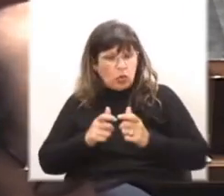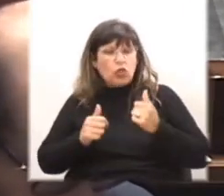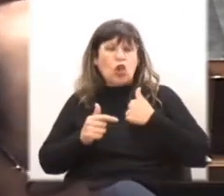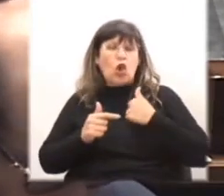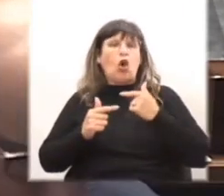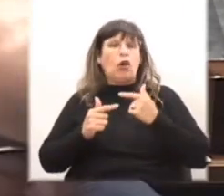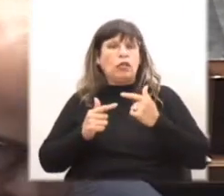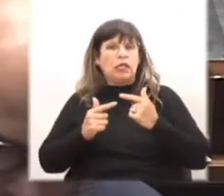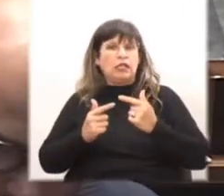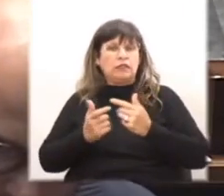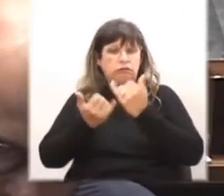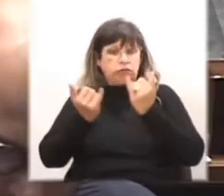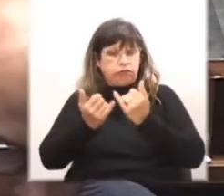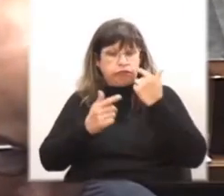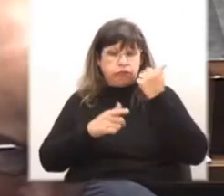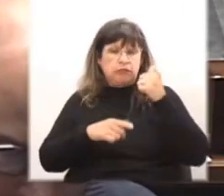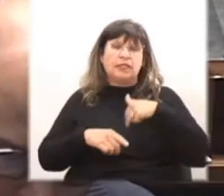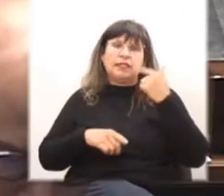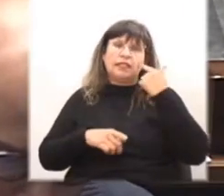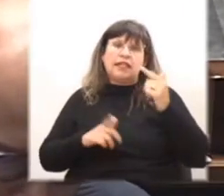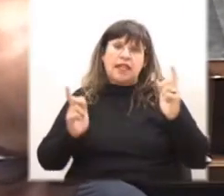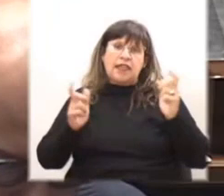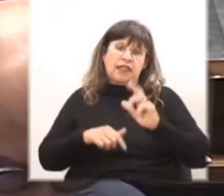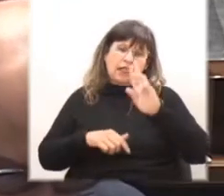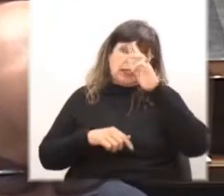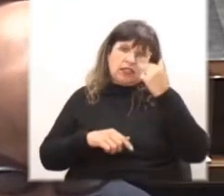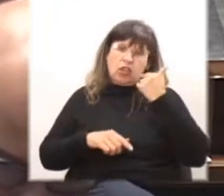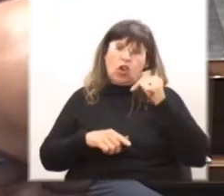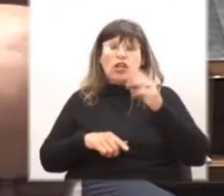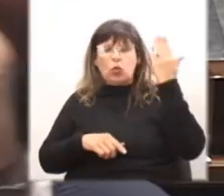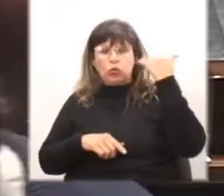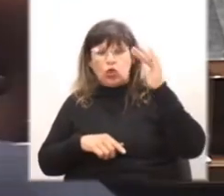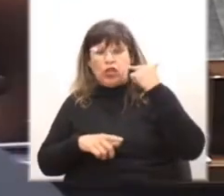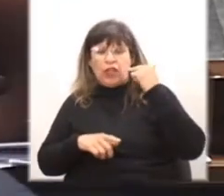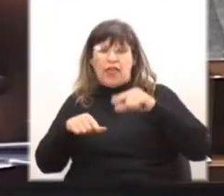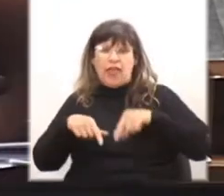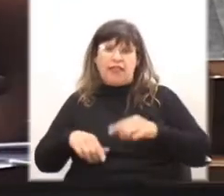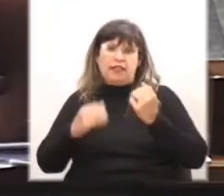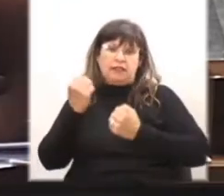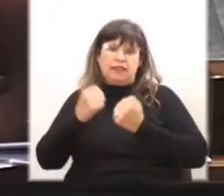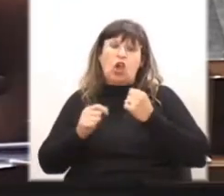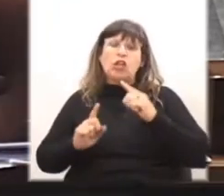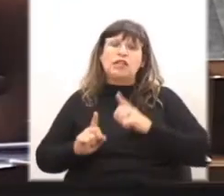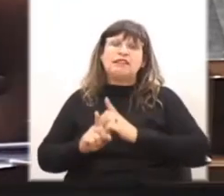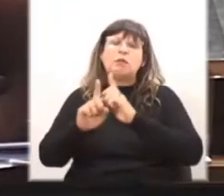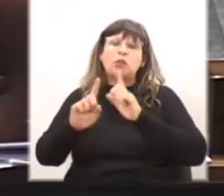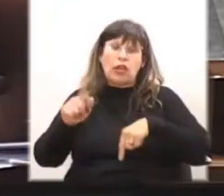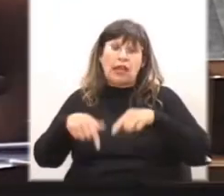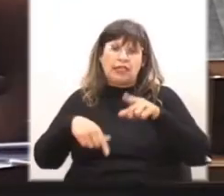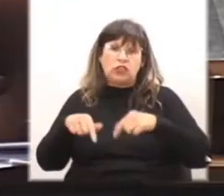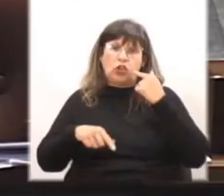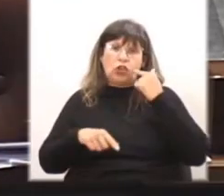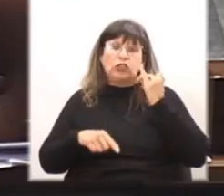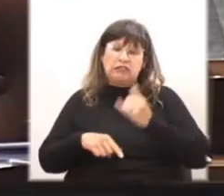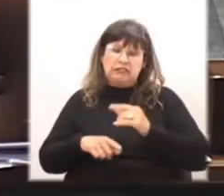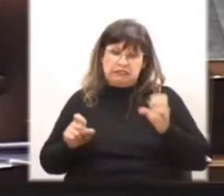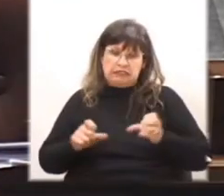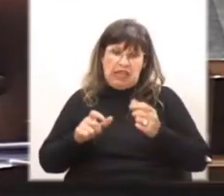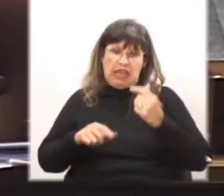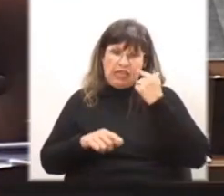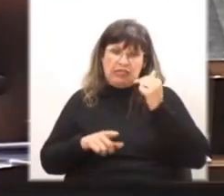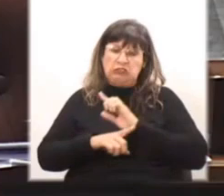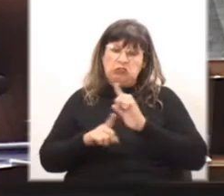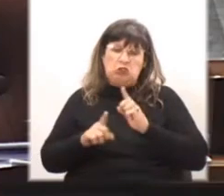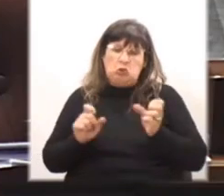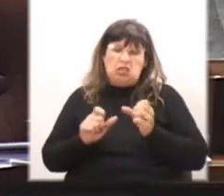entre la delegación de Uruguay y alguna dirección o autoridad del MEF de seguimiento de la gestión? Si ese seguimiento no lo